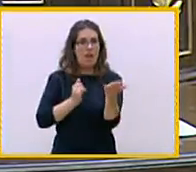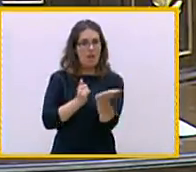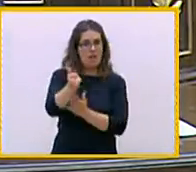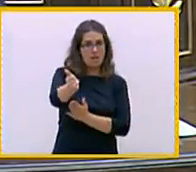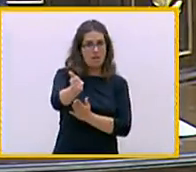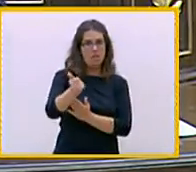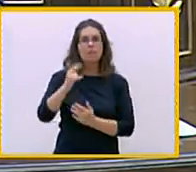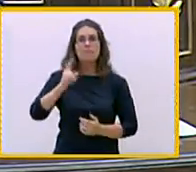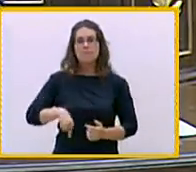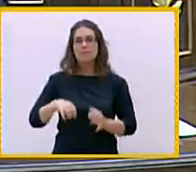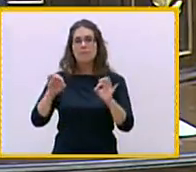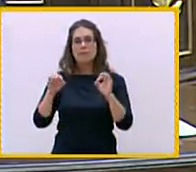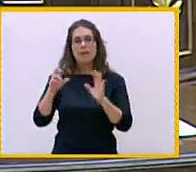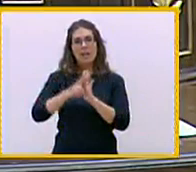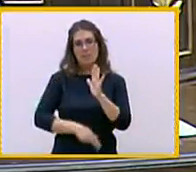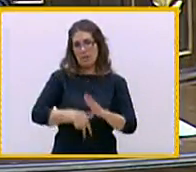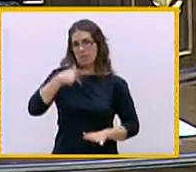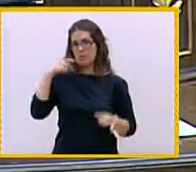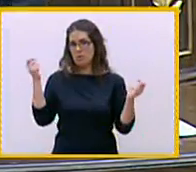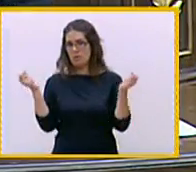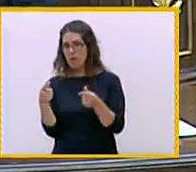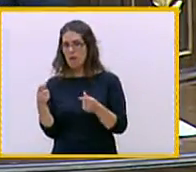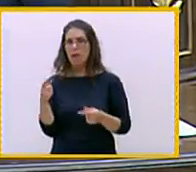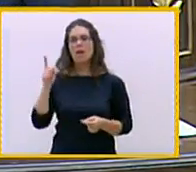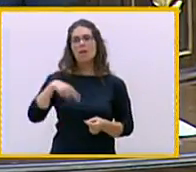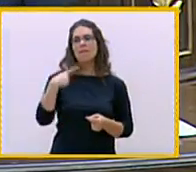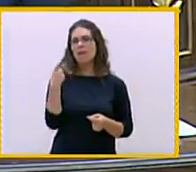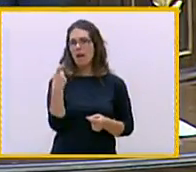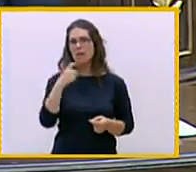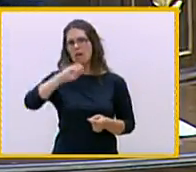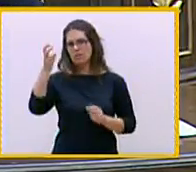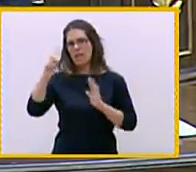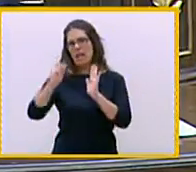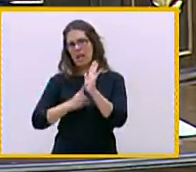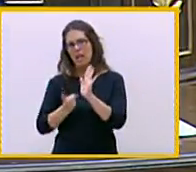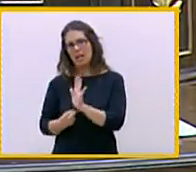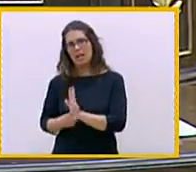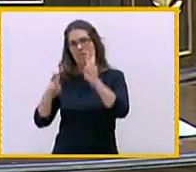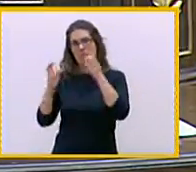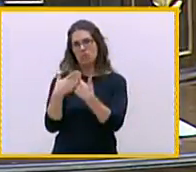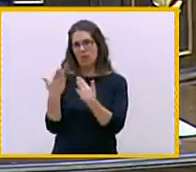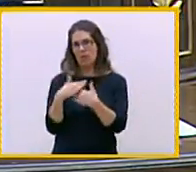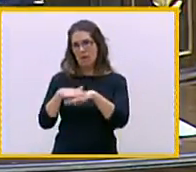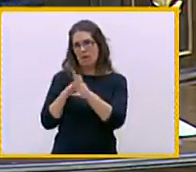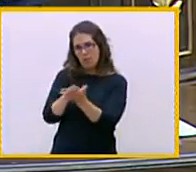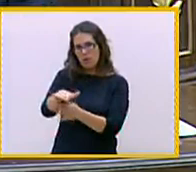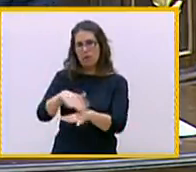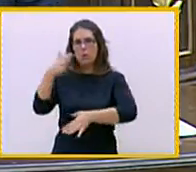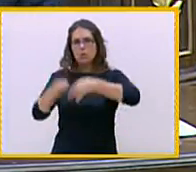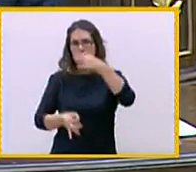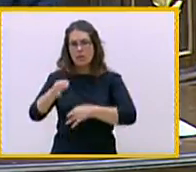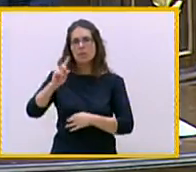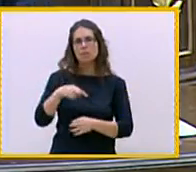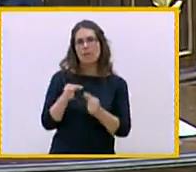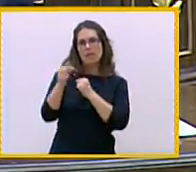general de la seguridad social, un amplio paquete de leyes modernizadoras de la justicia, la reordenación de las